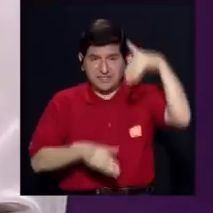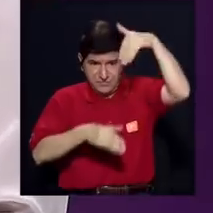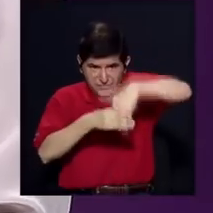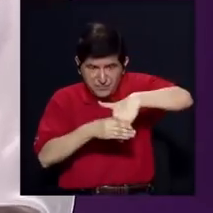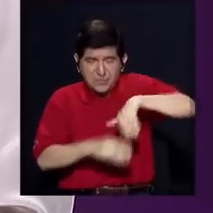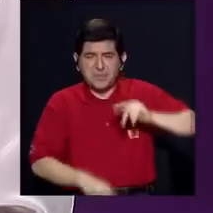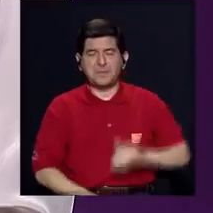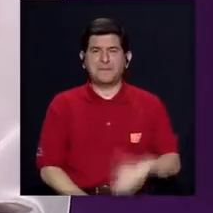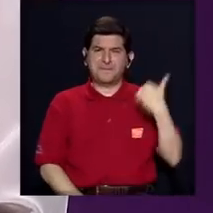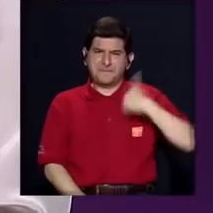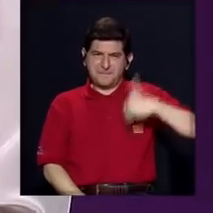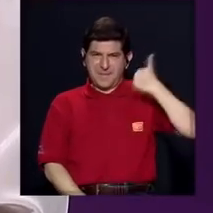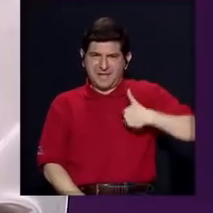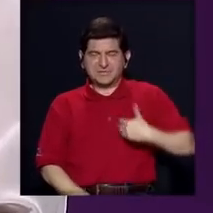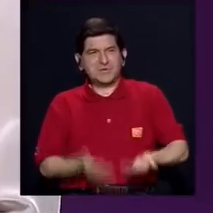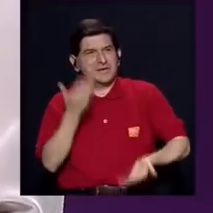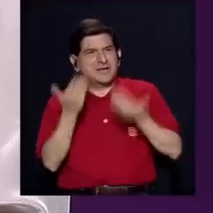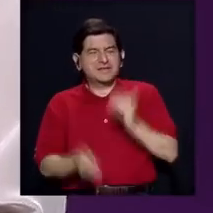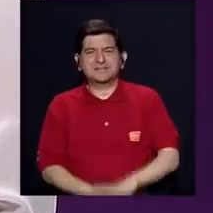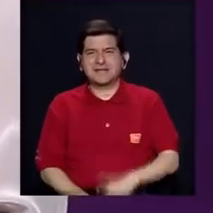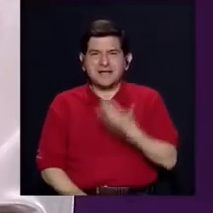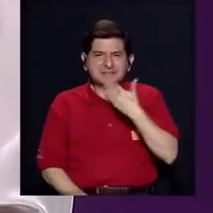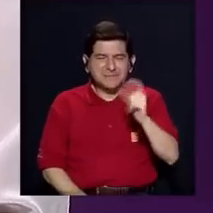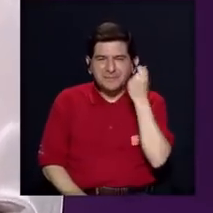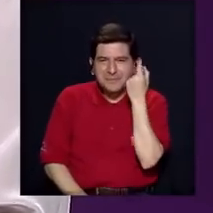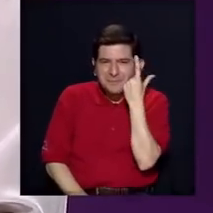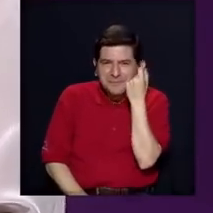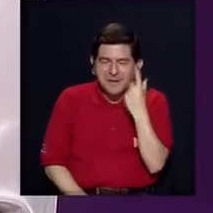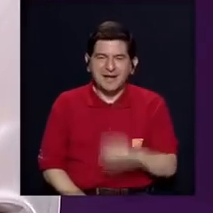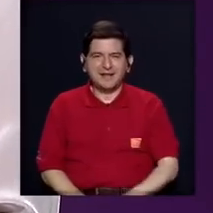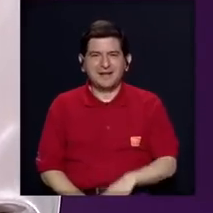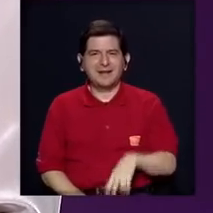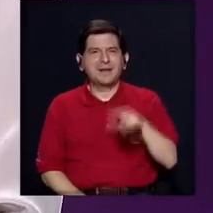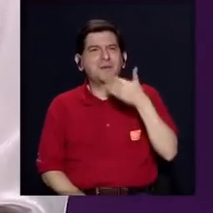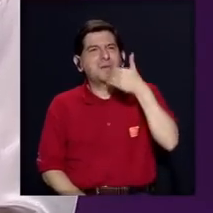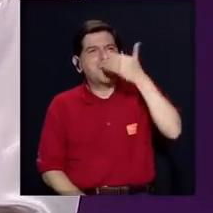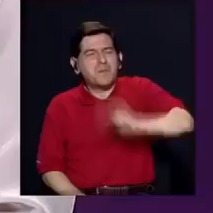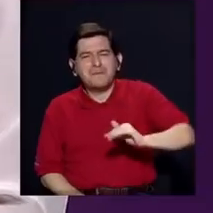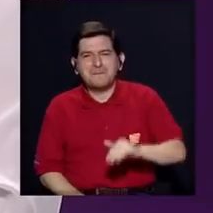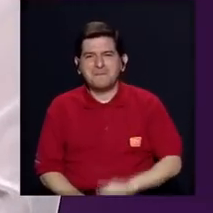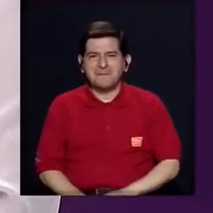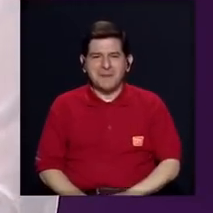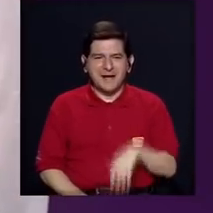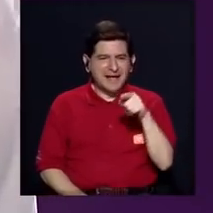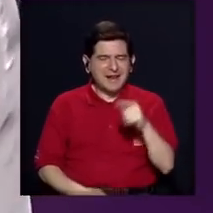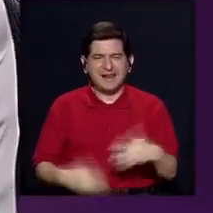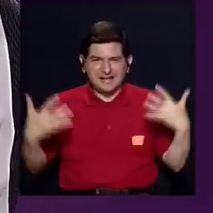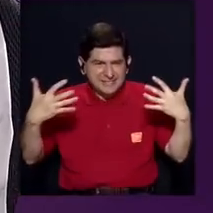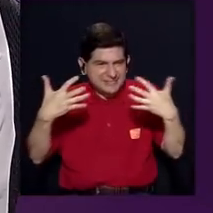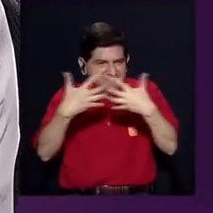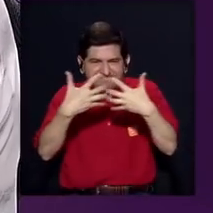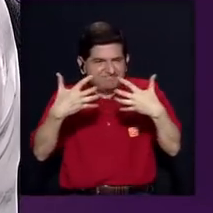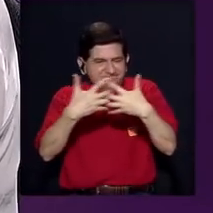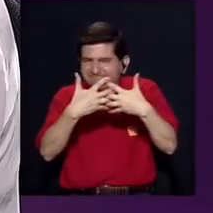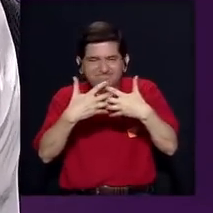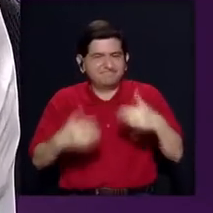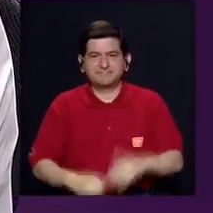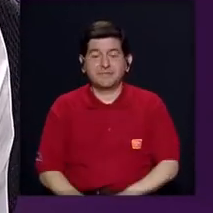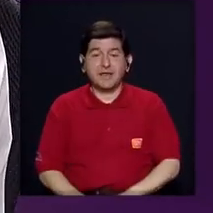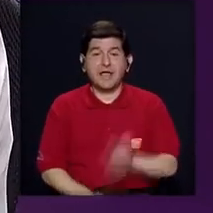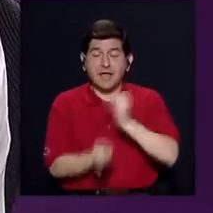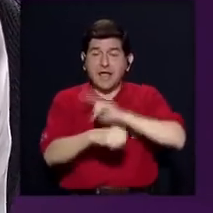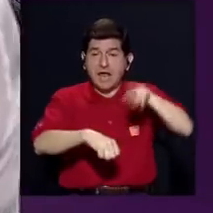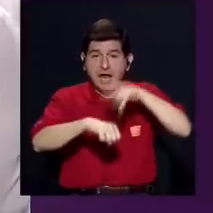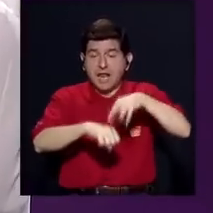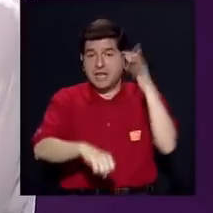masculinidad mal entendida y mal encajada y en este caso el inam